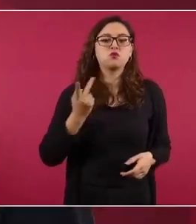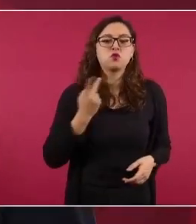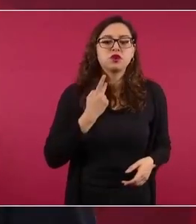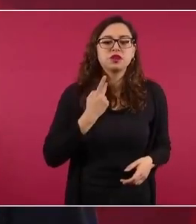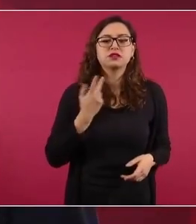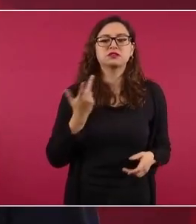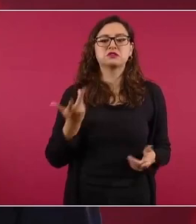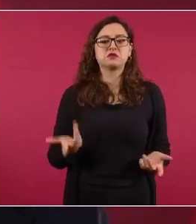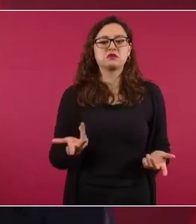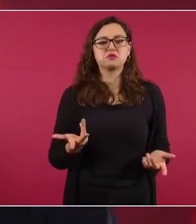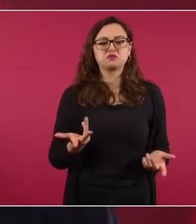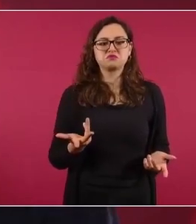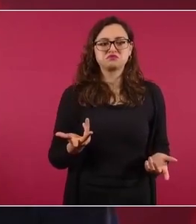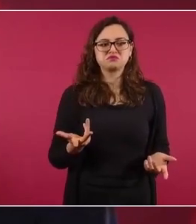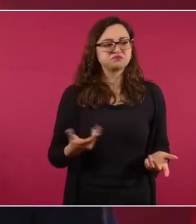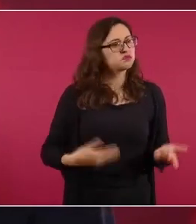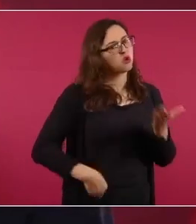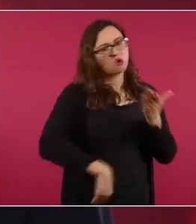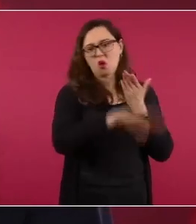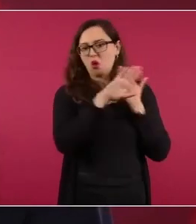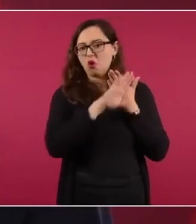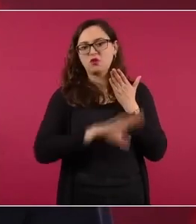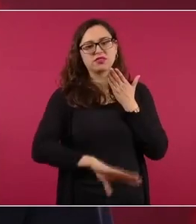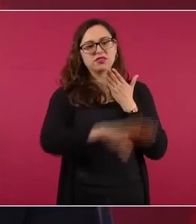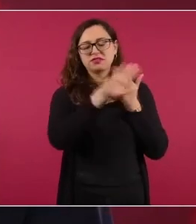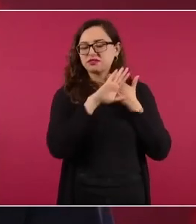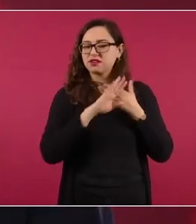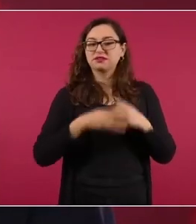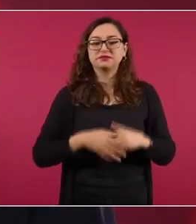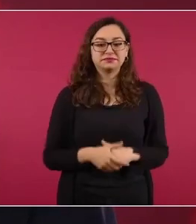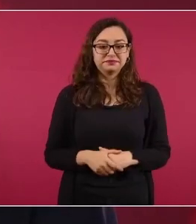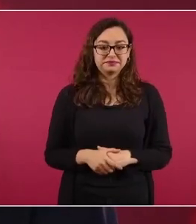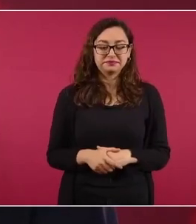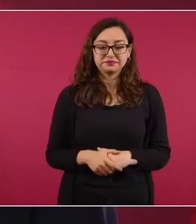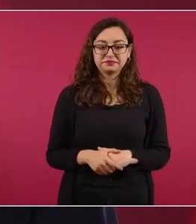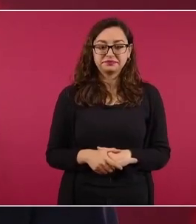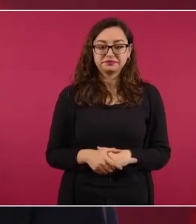políticos, económicos.